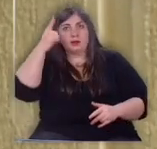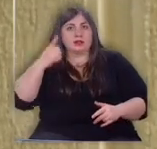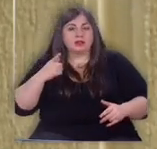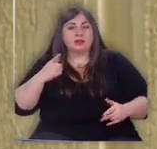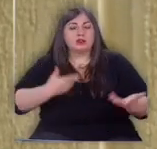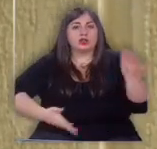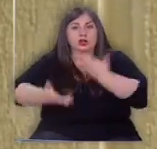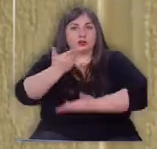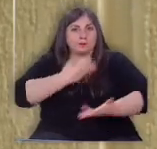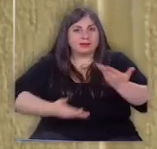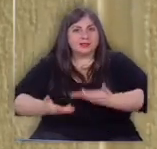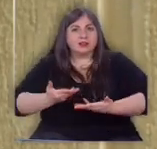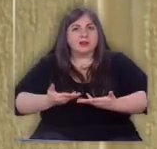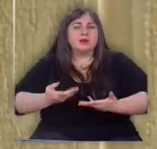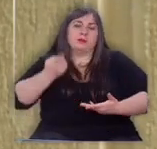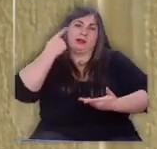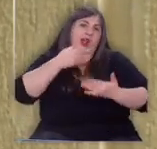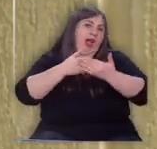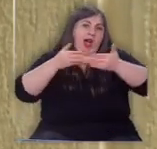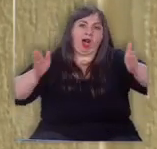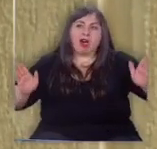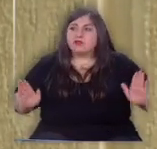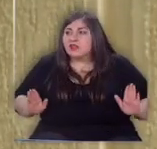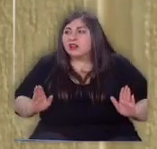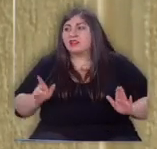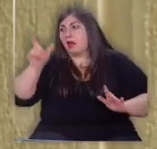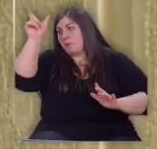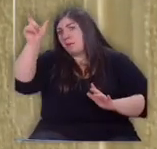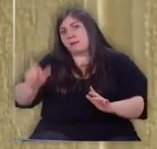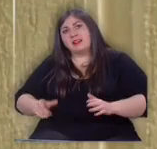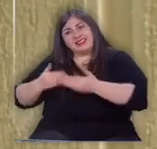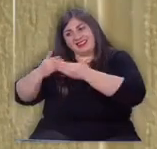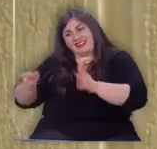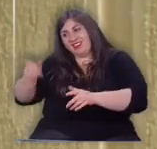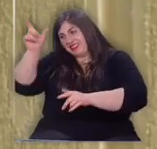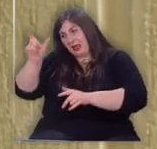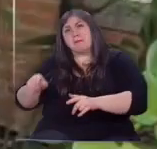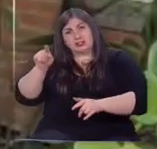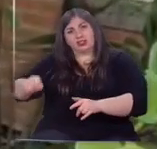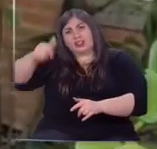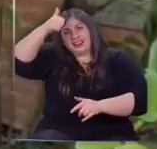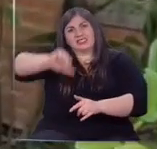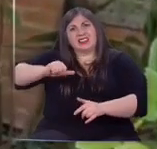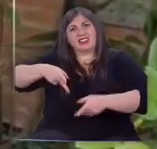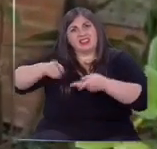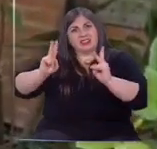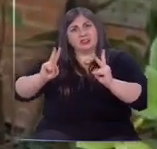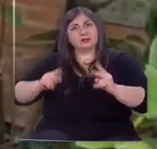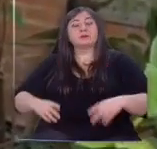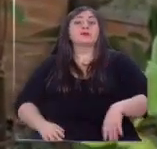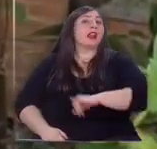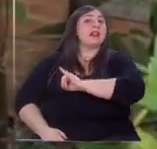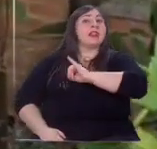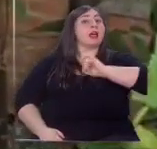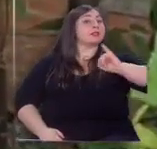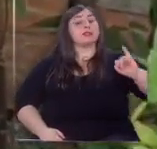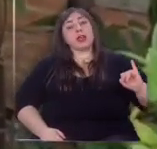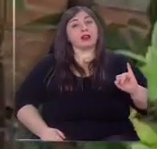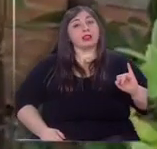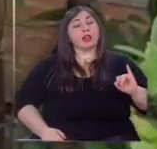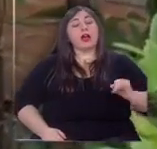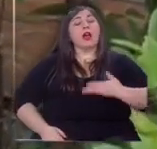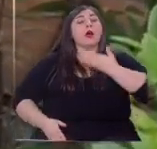son compartidos, pero que dejan abierta la puerta a la liberación de estos condenados. La izquierda, cuando habla